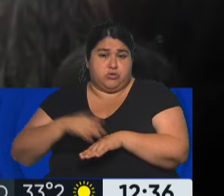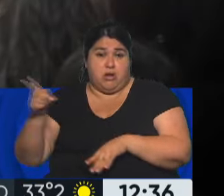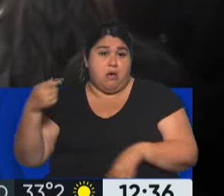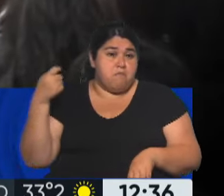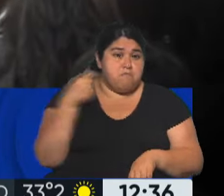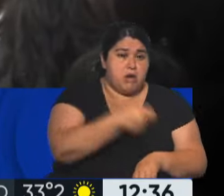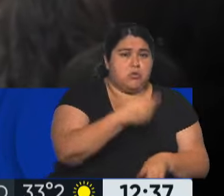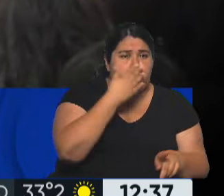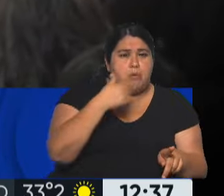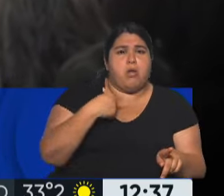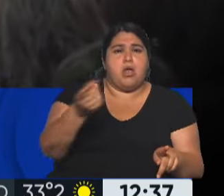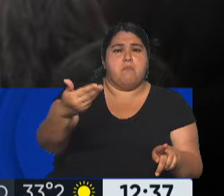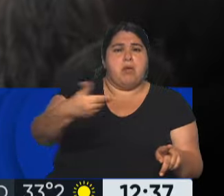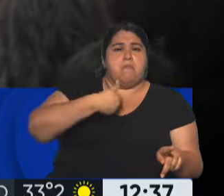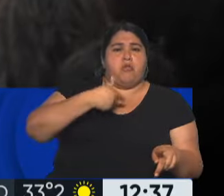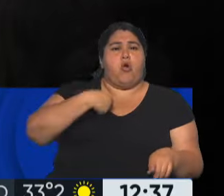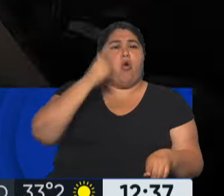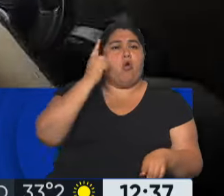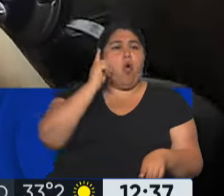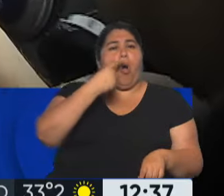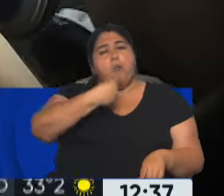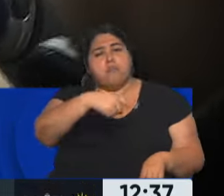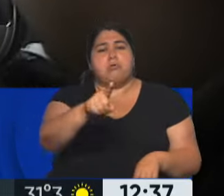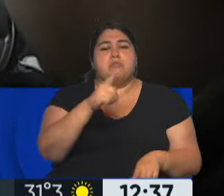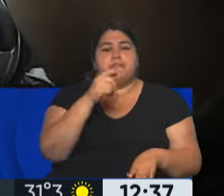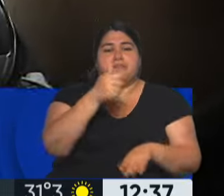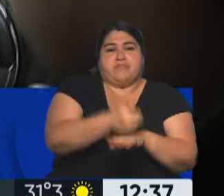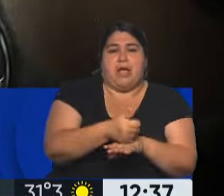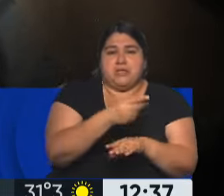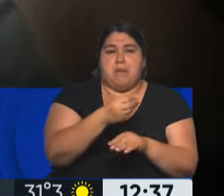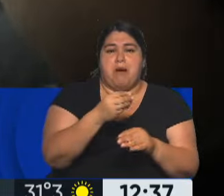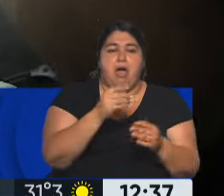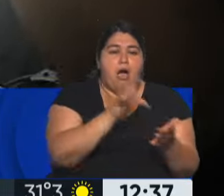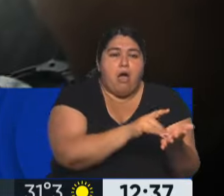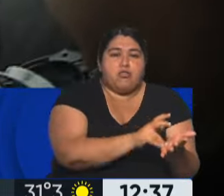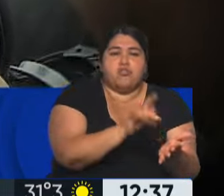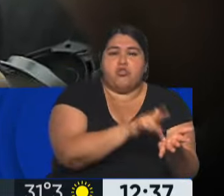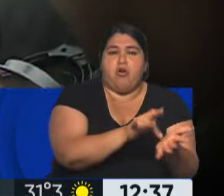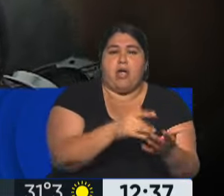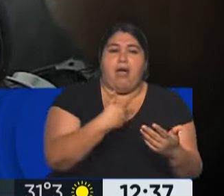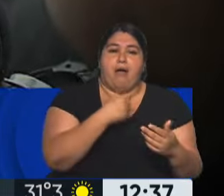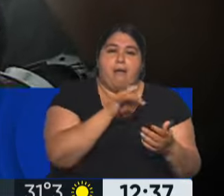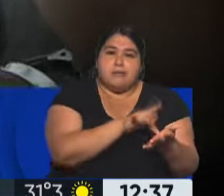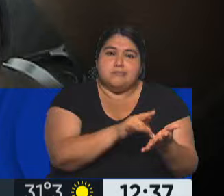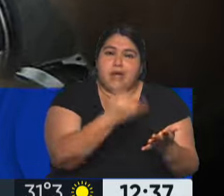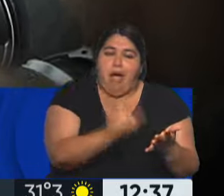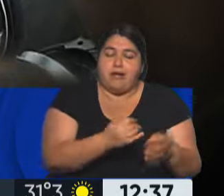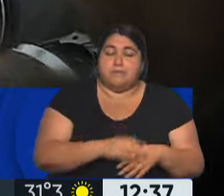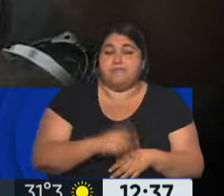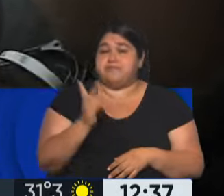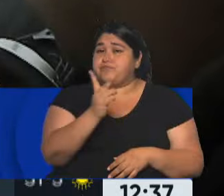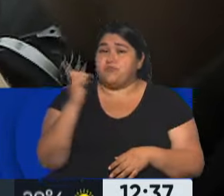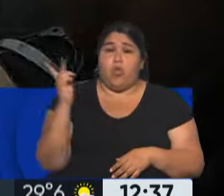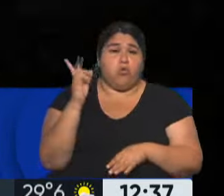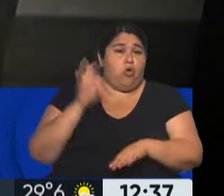lo había obligado a dejar su propio ADN. Esperemos que ahora se dignen a hablar, que es muy importante que Quiroga hable, uno de los